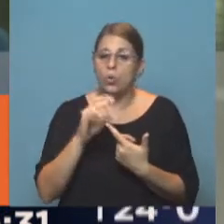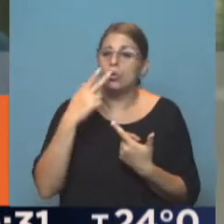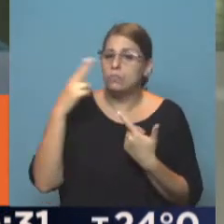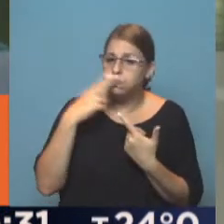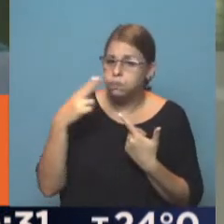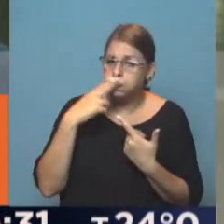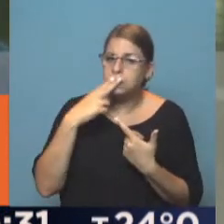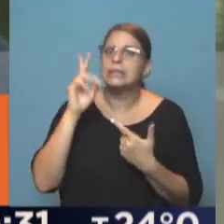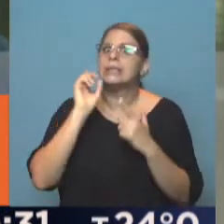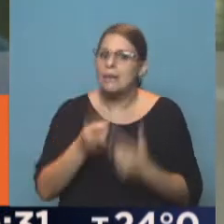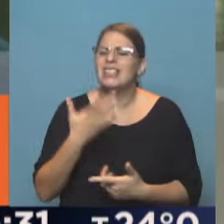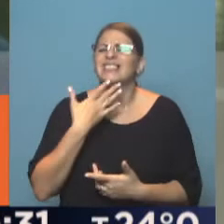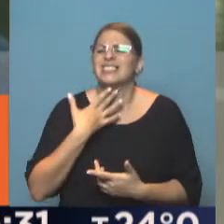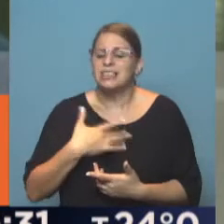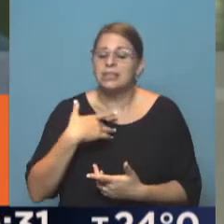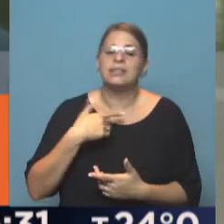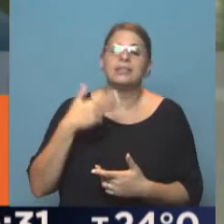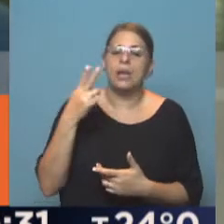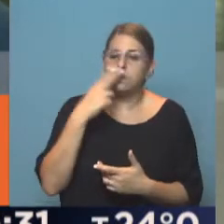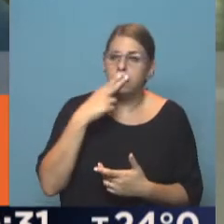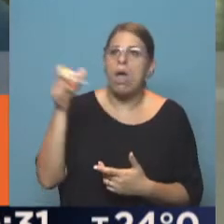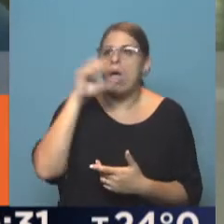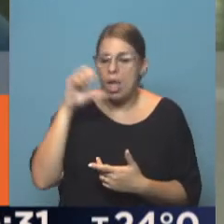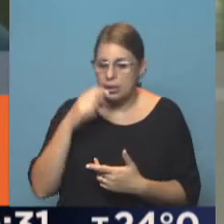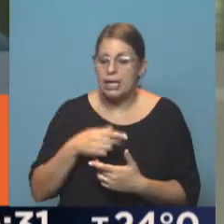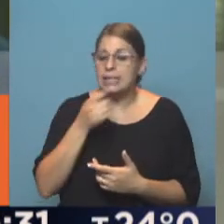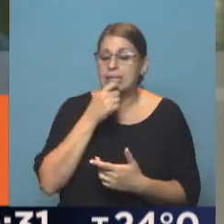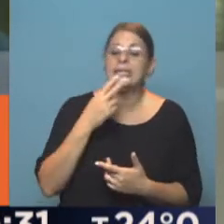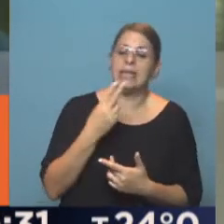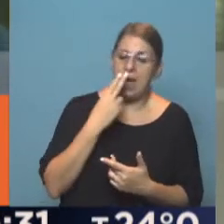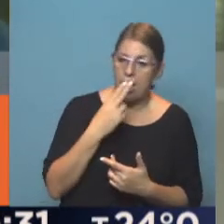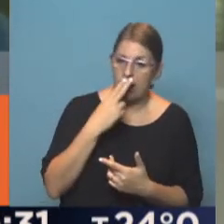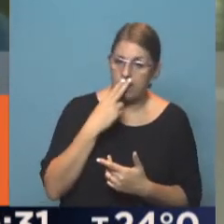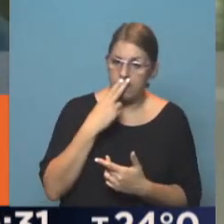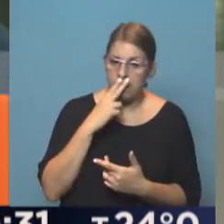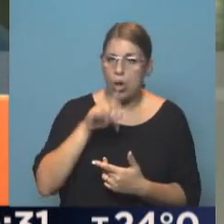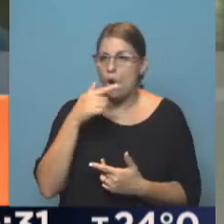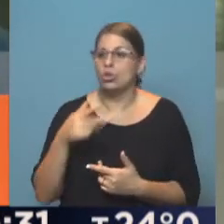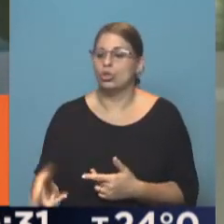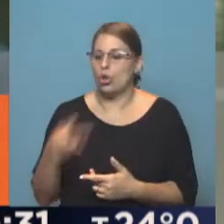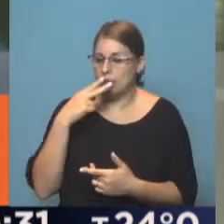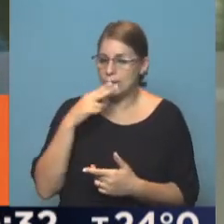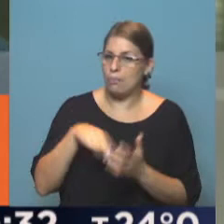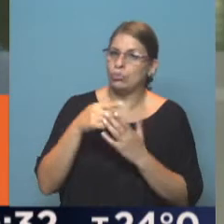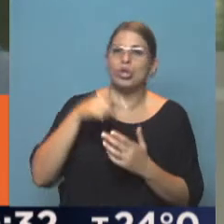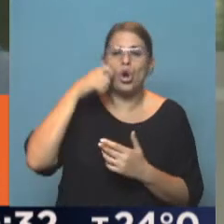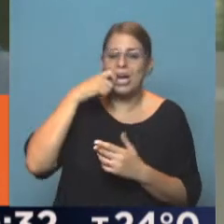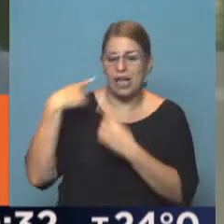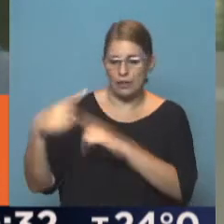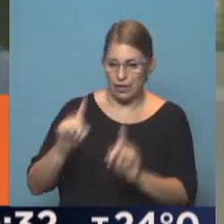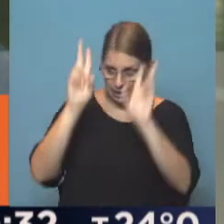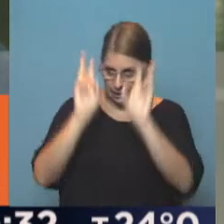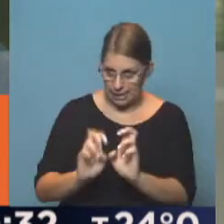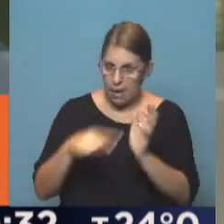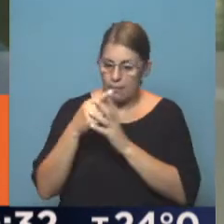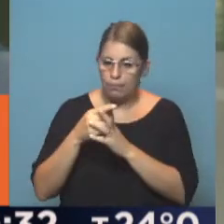también desea volver a consumir por supuesto que si es tabaco toman otro cigarrillo la cocaína es otro tema pero no hay una